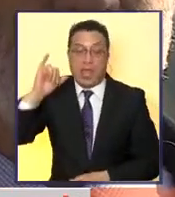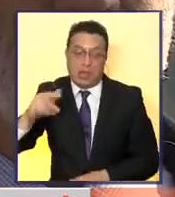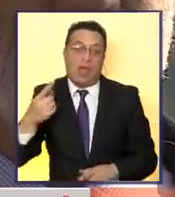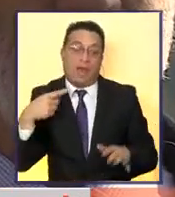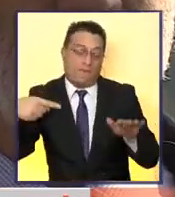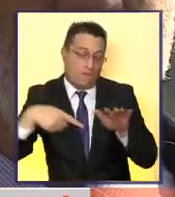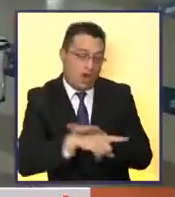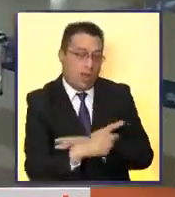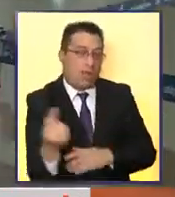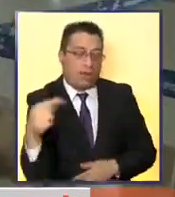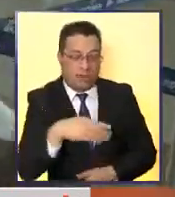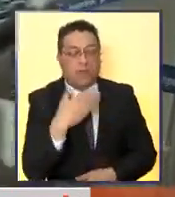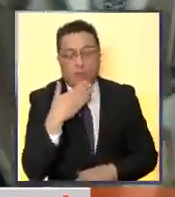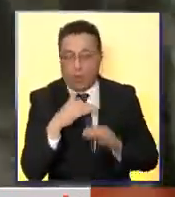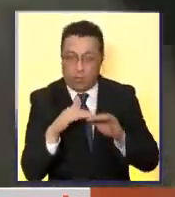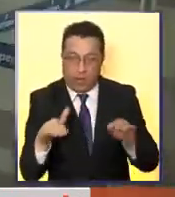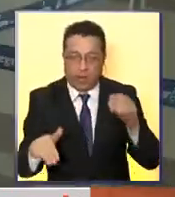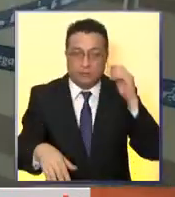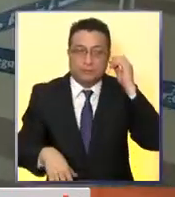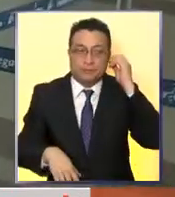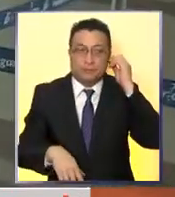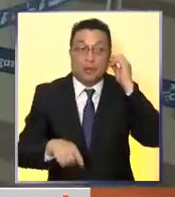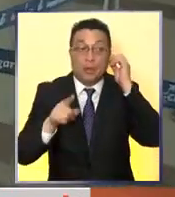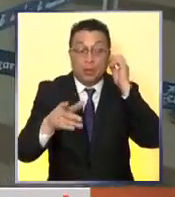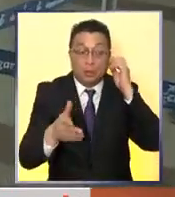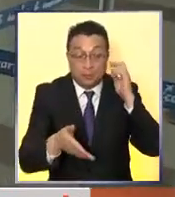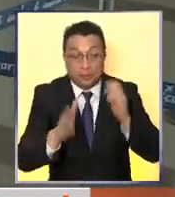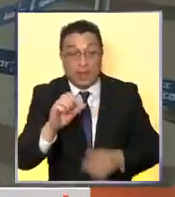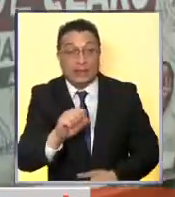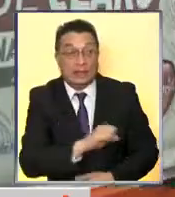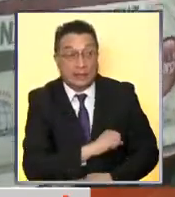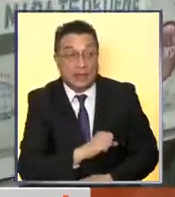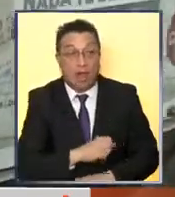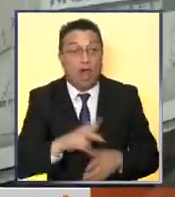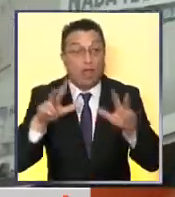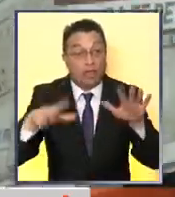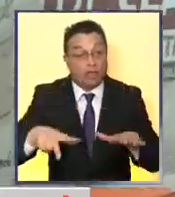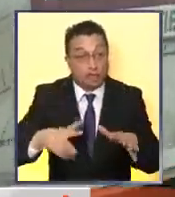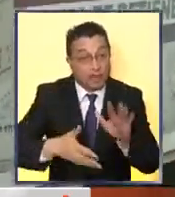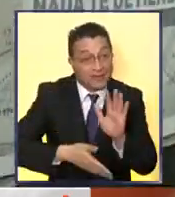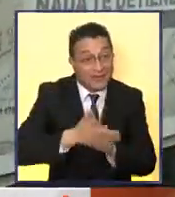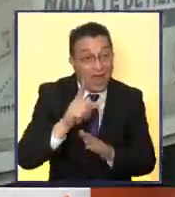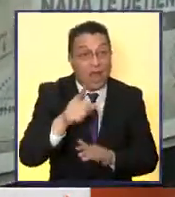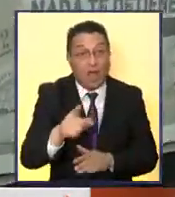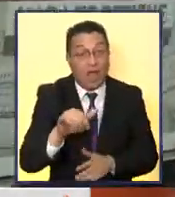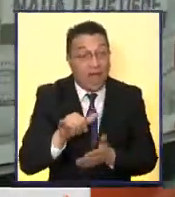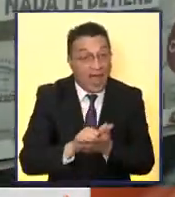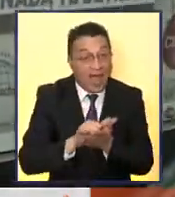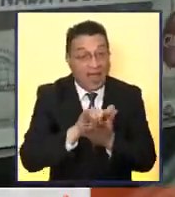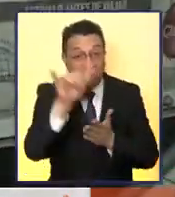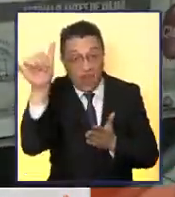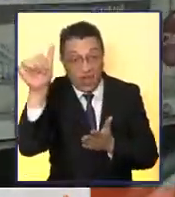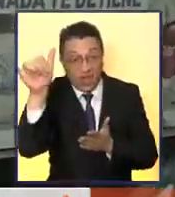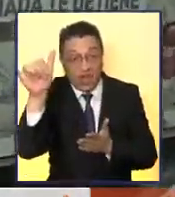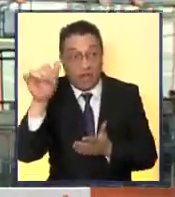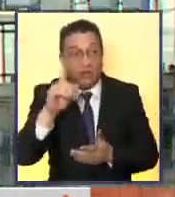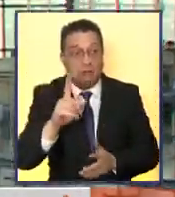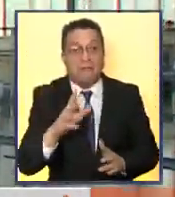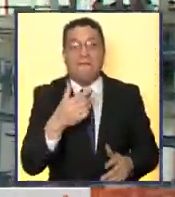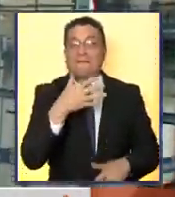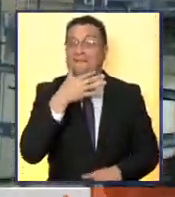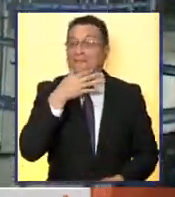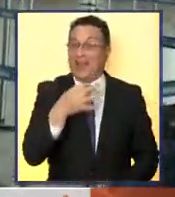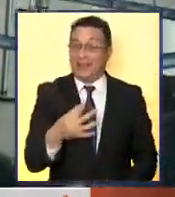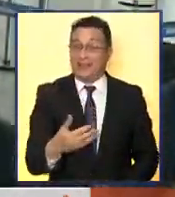regreso durante el fin de semana ahora sí saldrá de santiago para acelerar el 18 pero tomará un avión no crea que es el libro